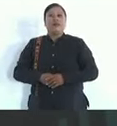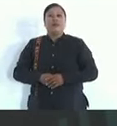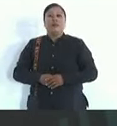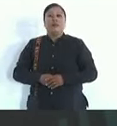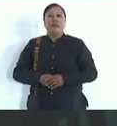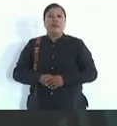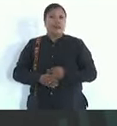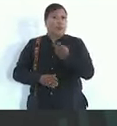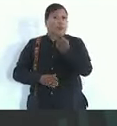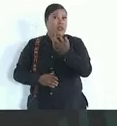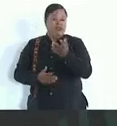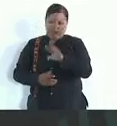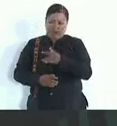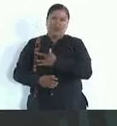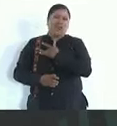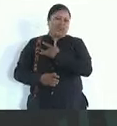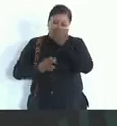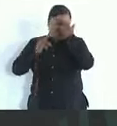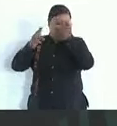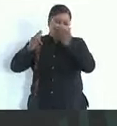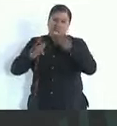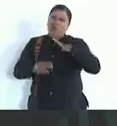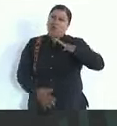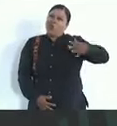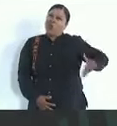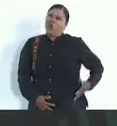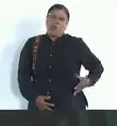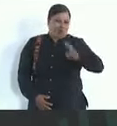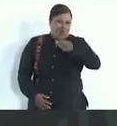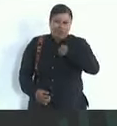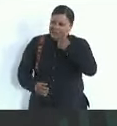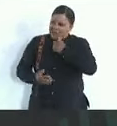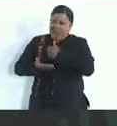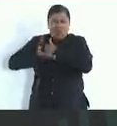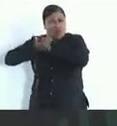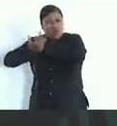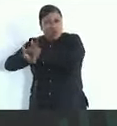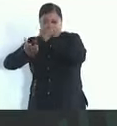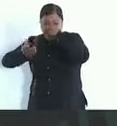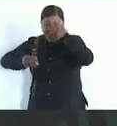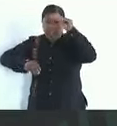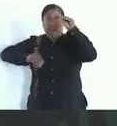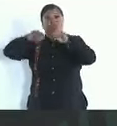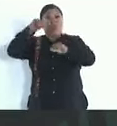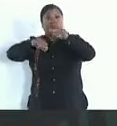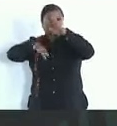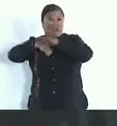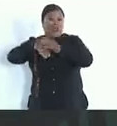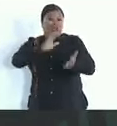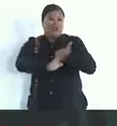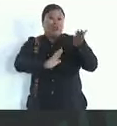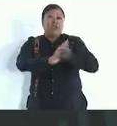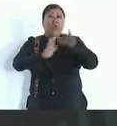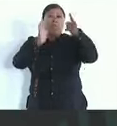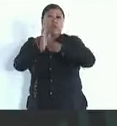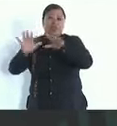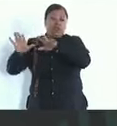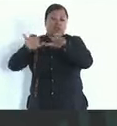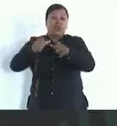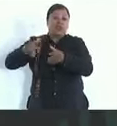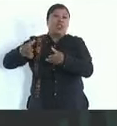ha sido un honor y un privilegio haberlo ayudado en el camino para construir más de 2.800